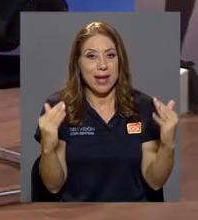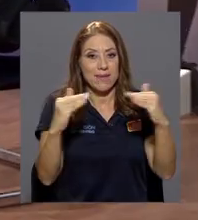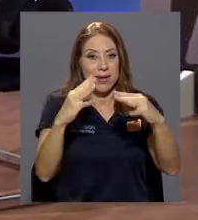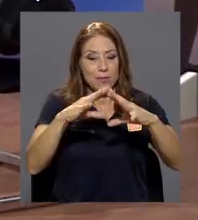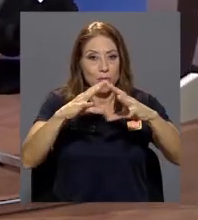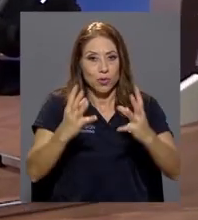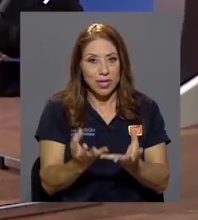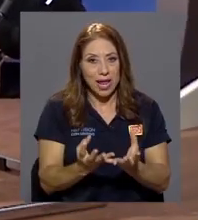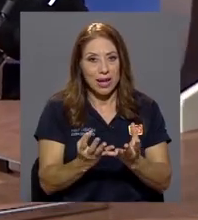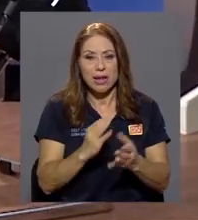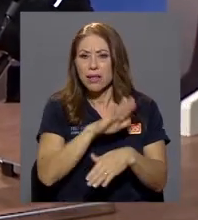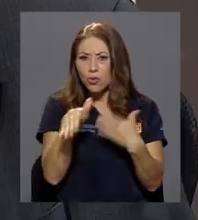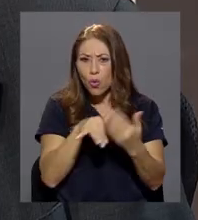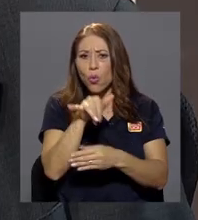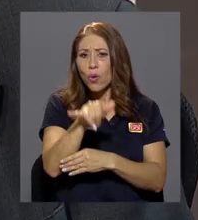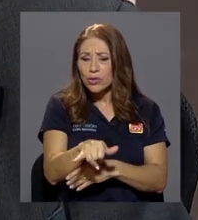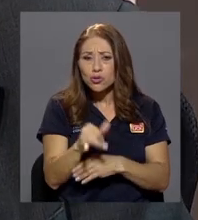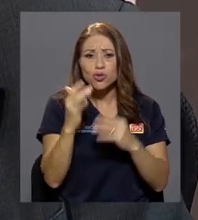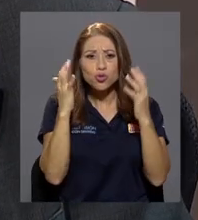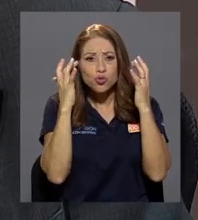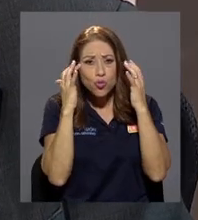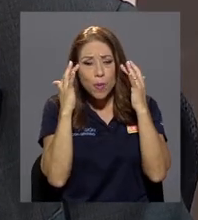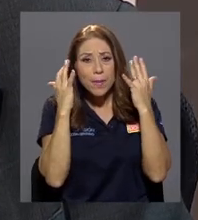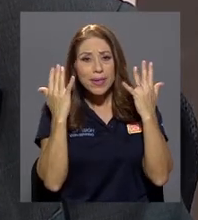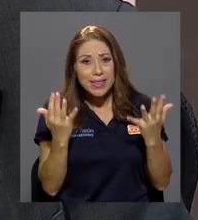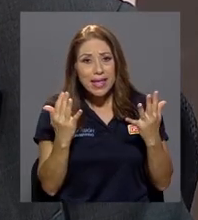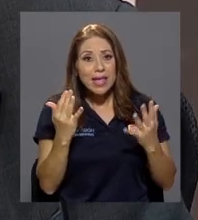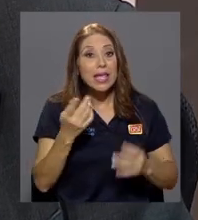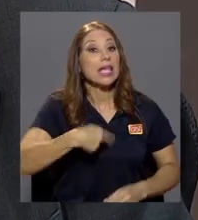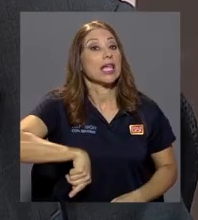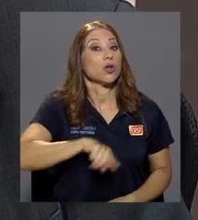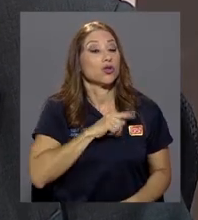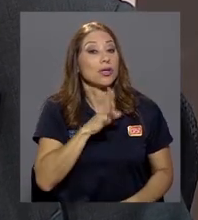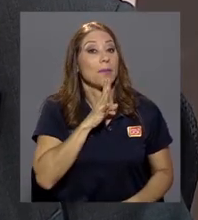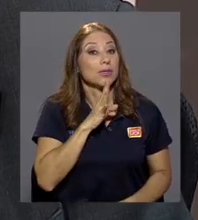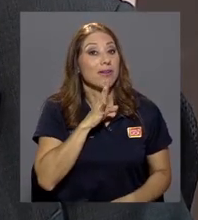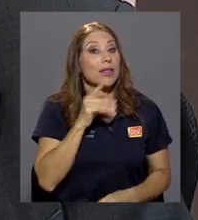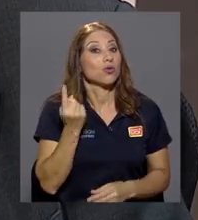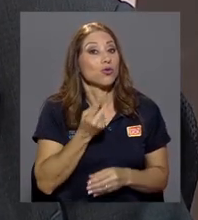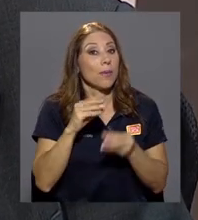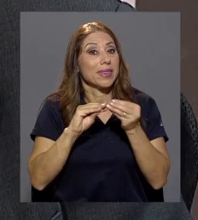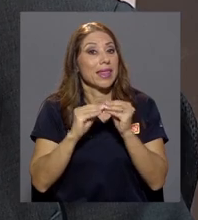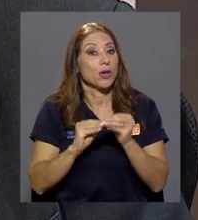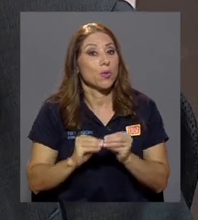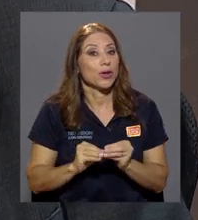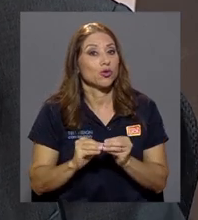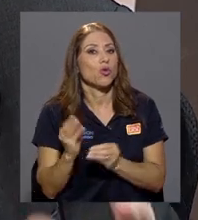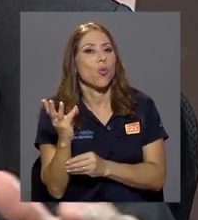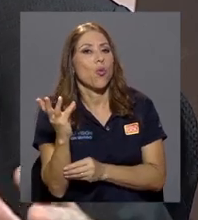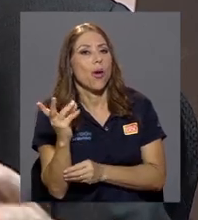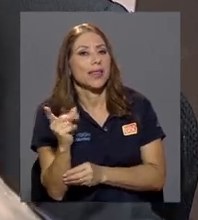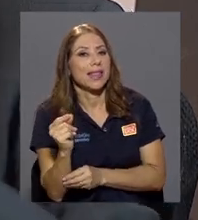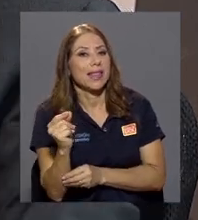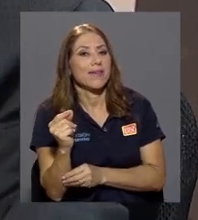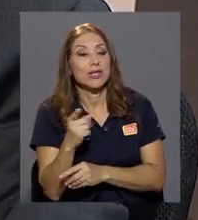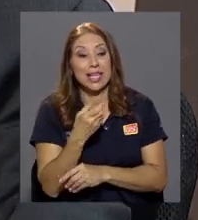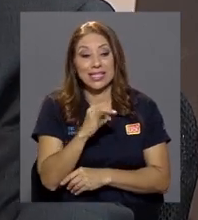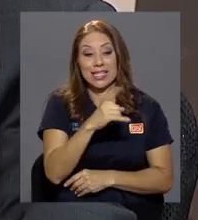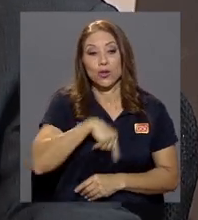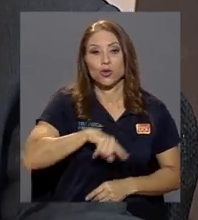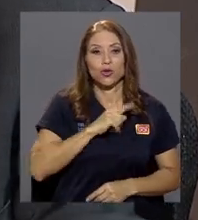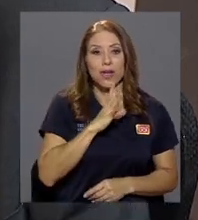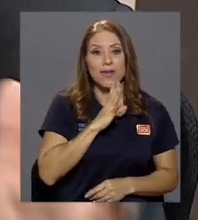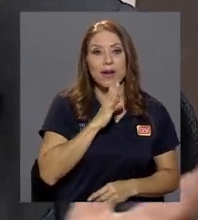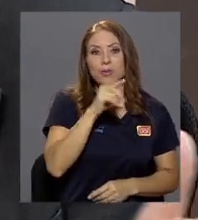que es sumamente preocupante y eso que estamos hablando en términos cuantitativos de puro de puros números si hablásemos de cómo esto se